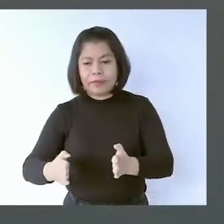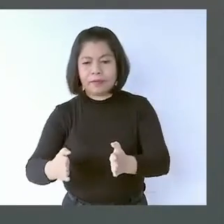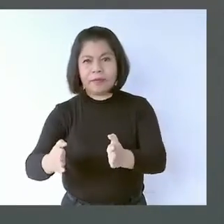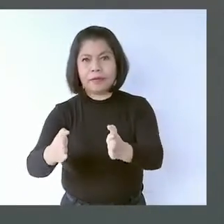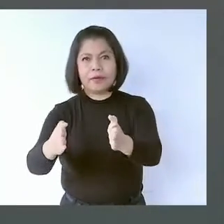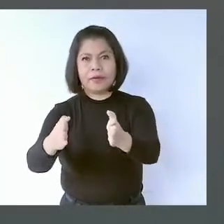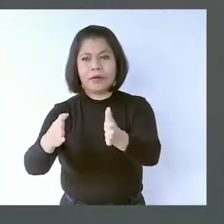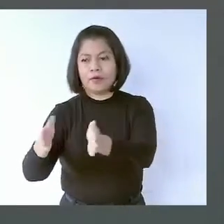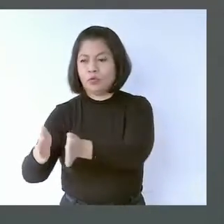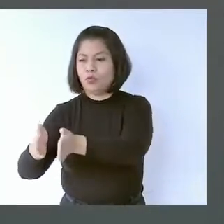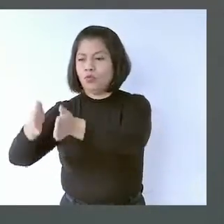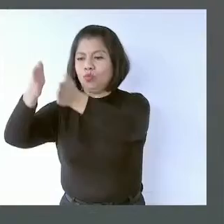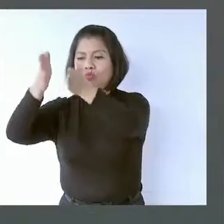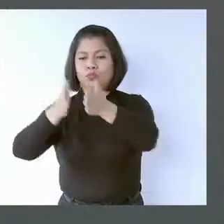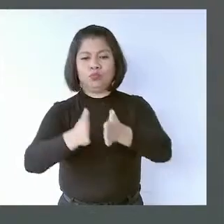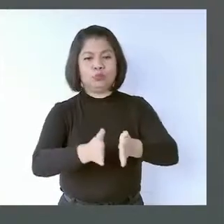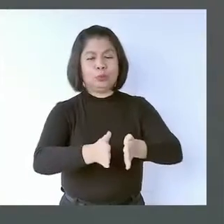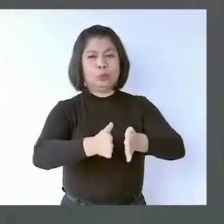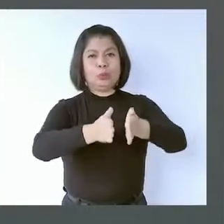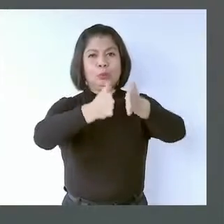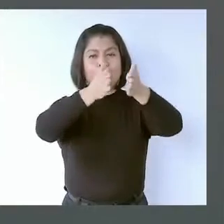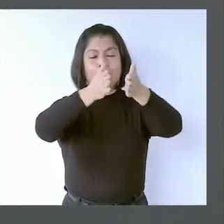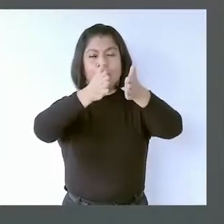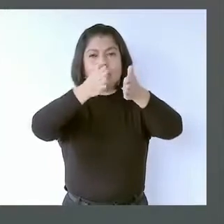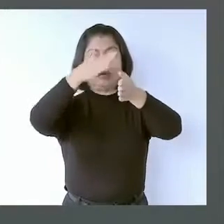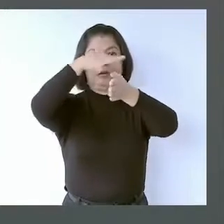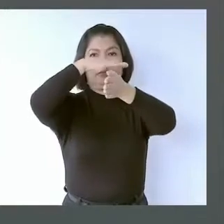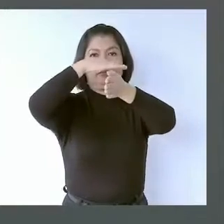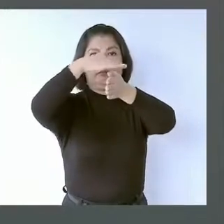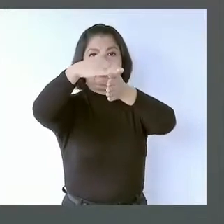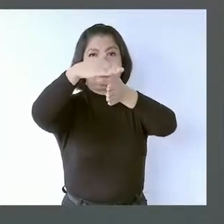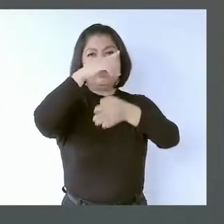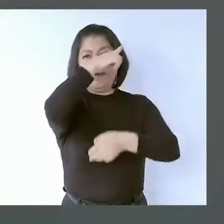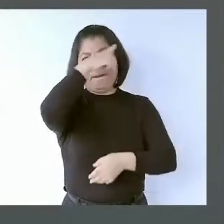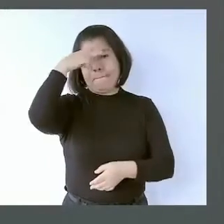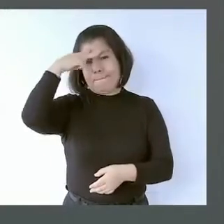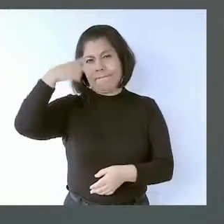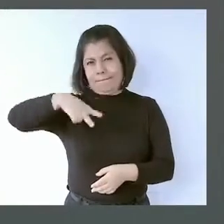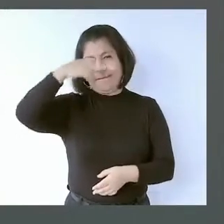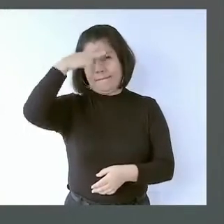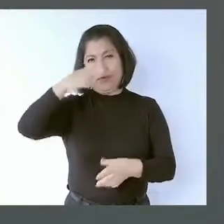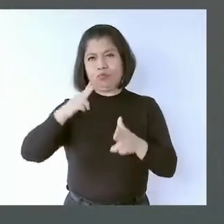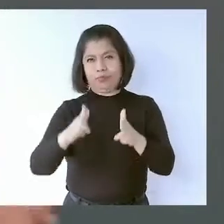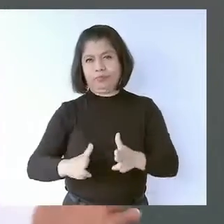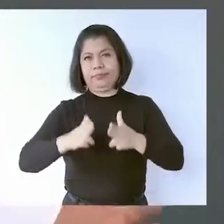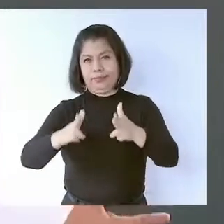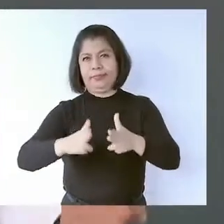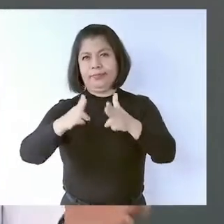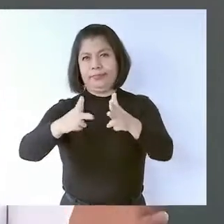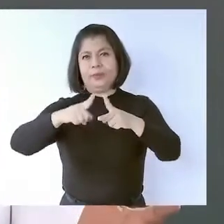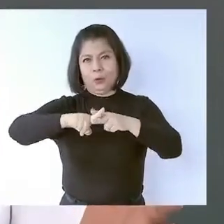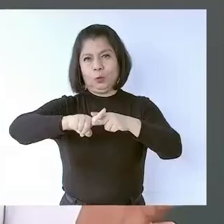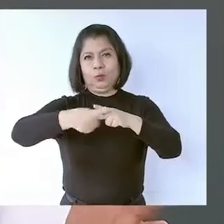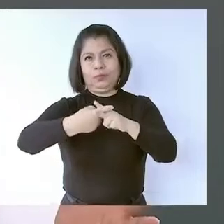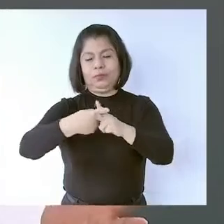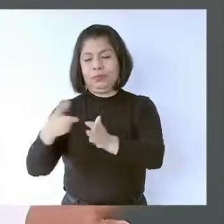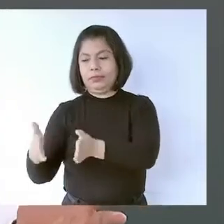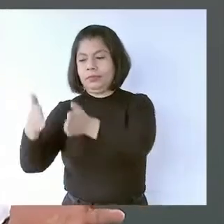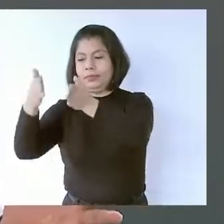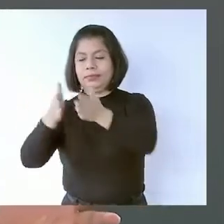construcción en la Ciudad de México del segundo piso, lo más importante es que no se